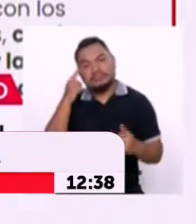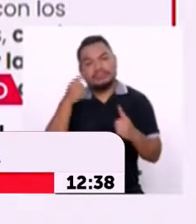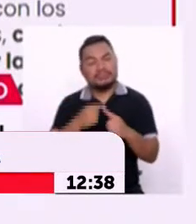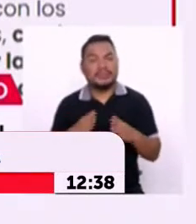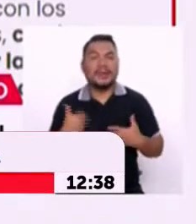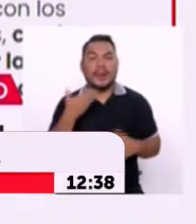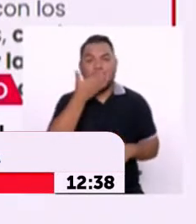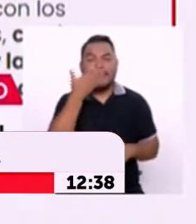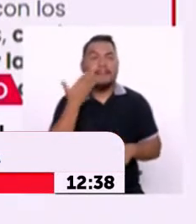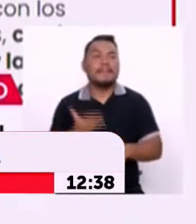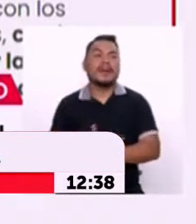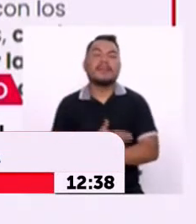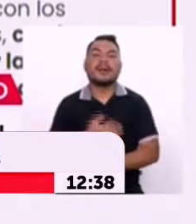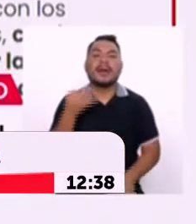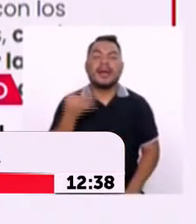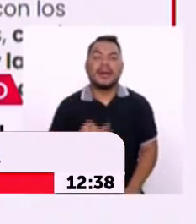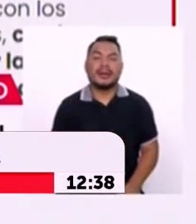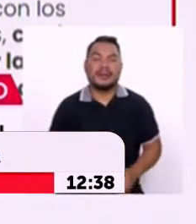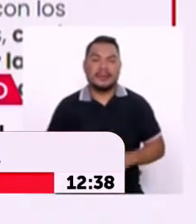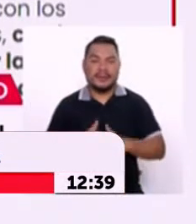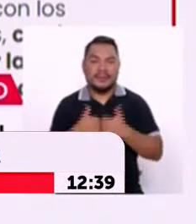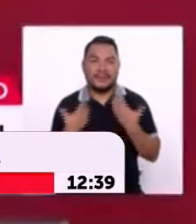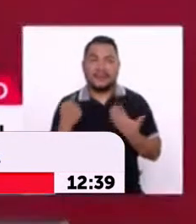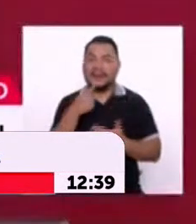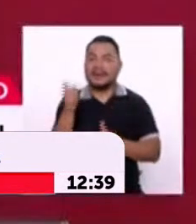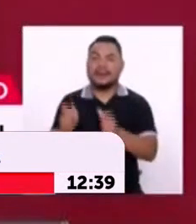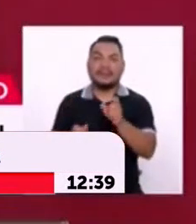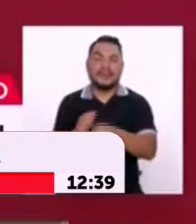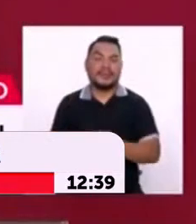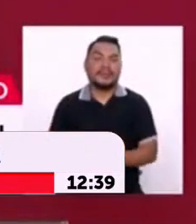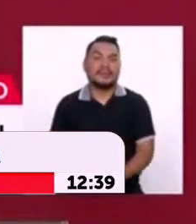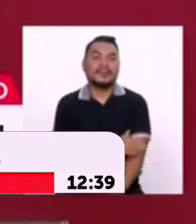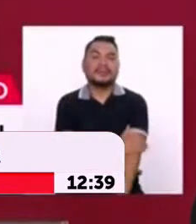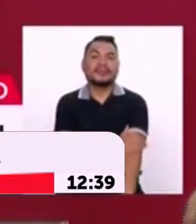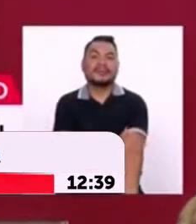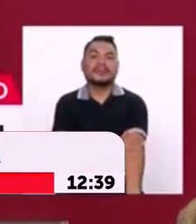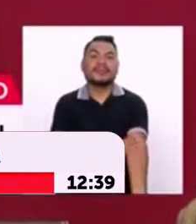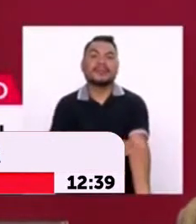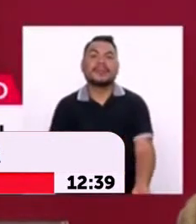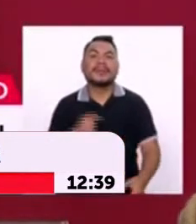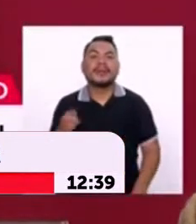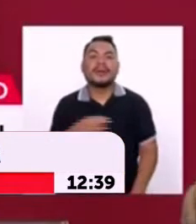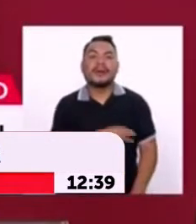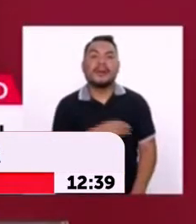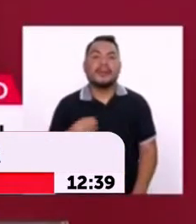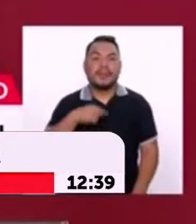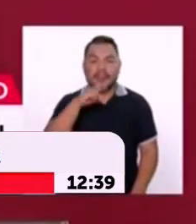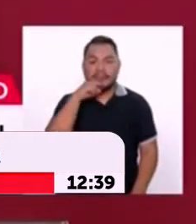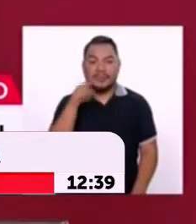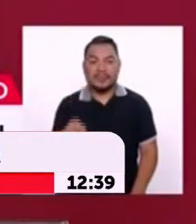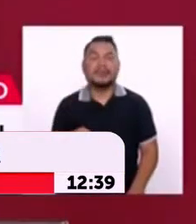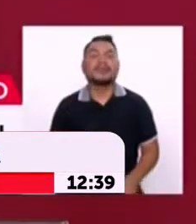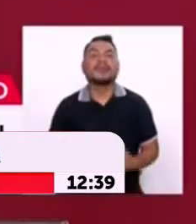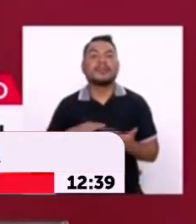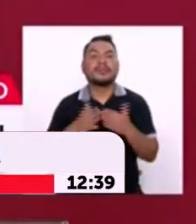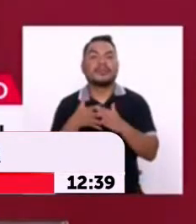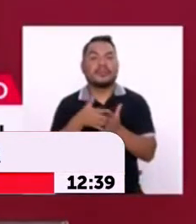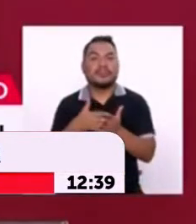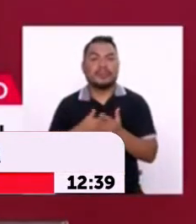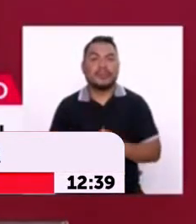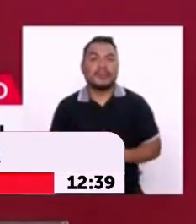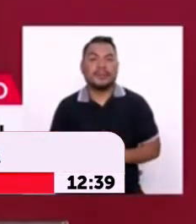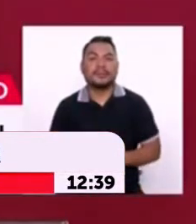la finalidad de mejorar la calidad de vida de las personas. Ministerio de la Mujer y